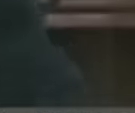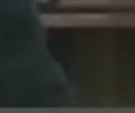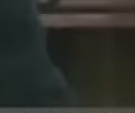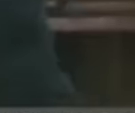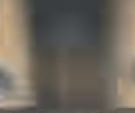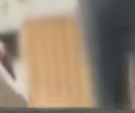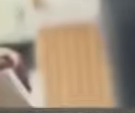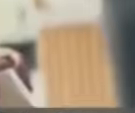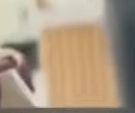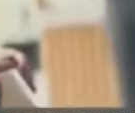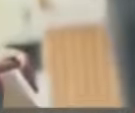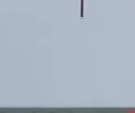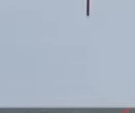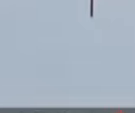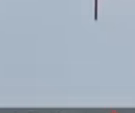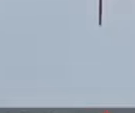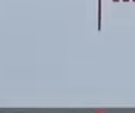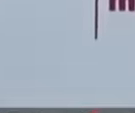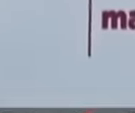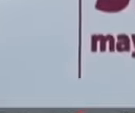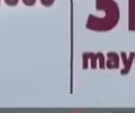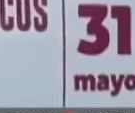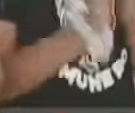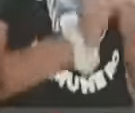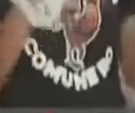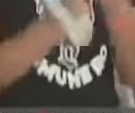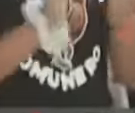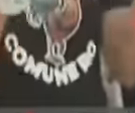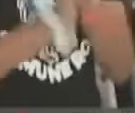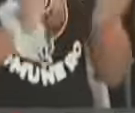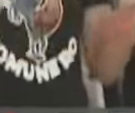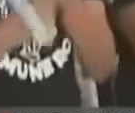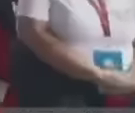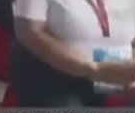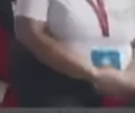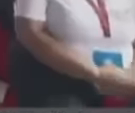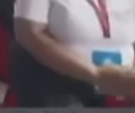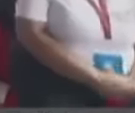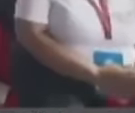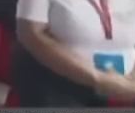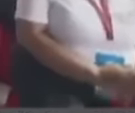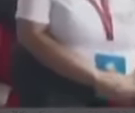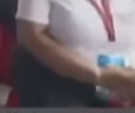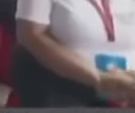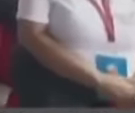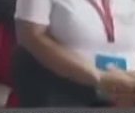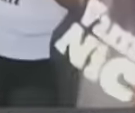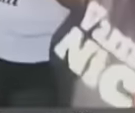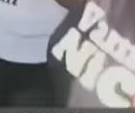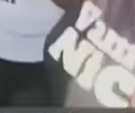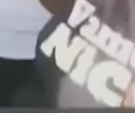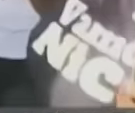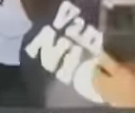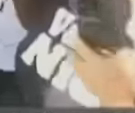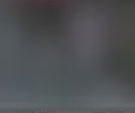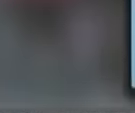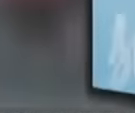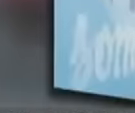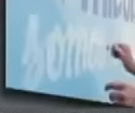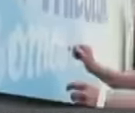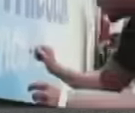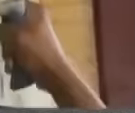patria! Hoy, en la nueva época de transición al socialismo, el pueblo venezolano empoderado